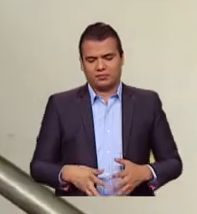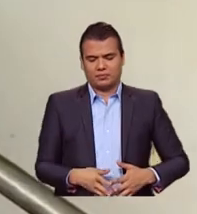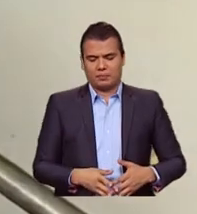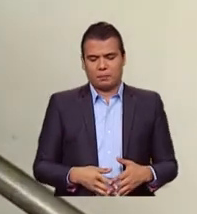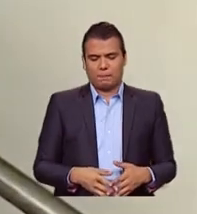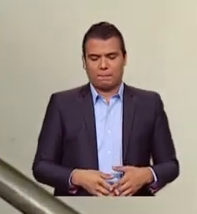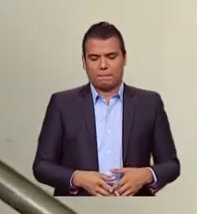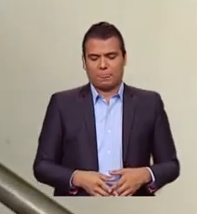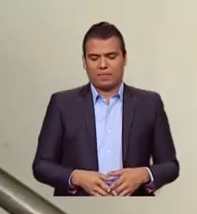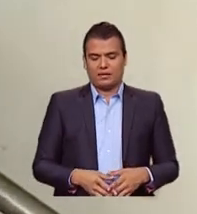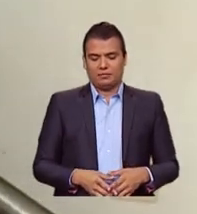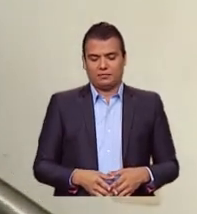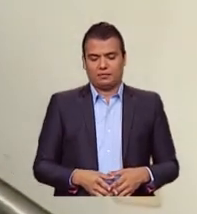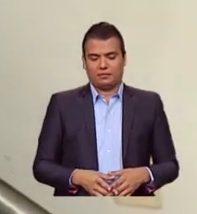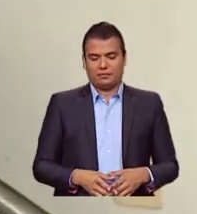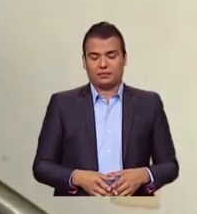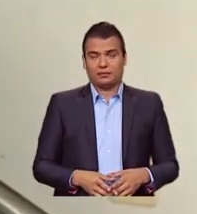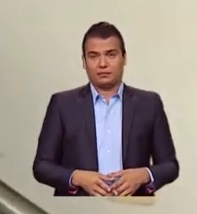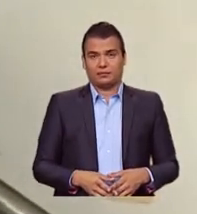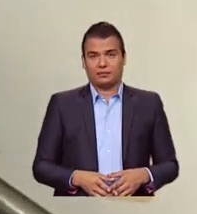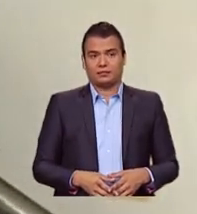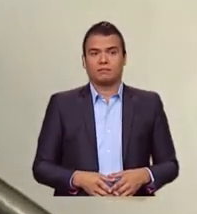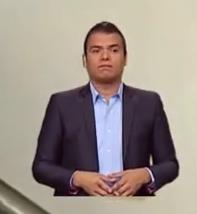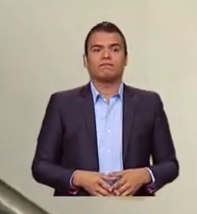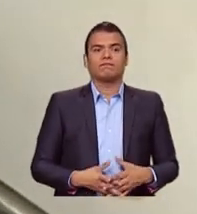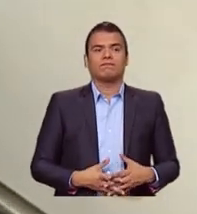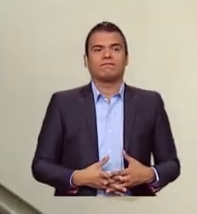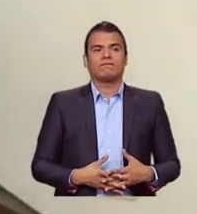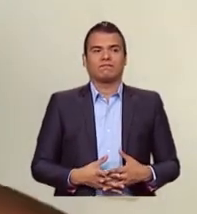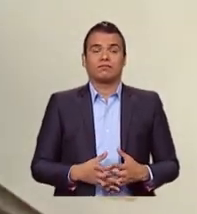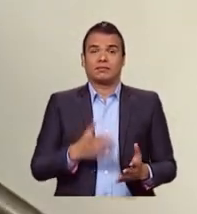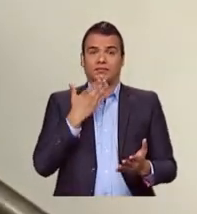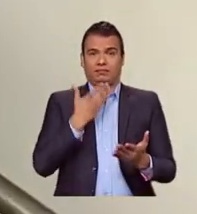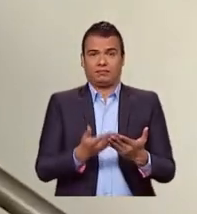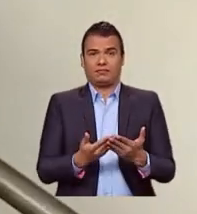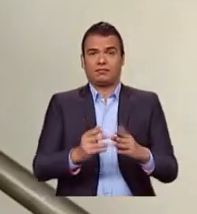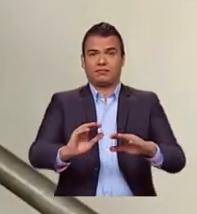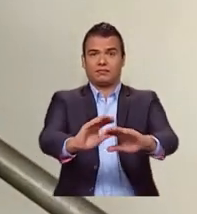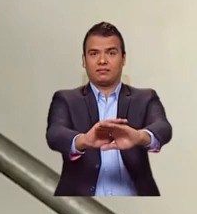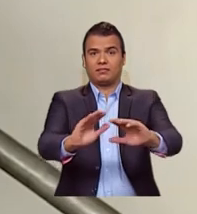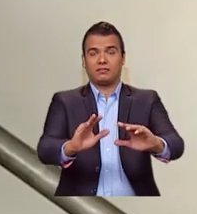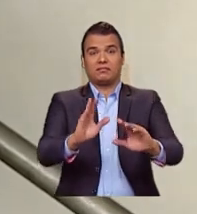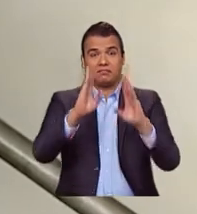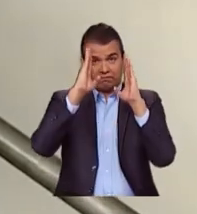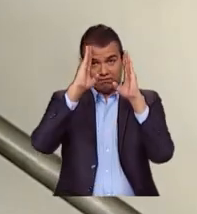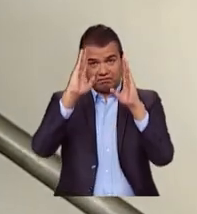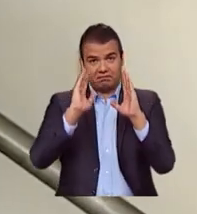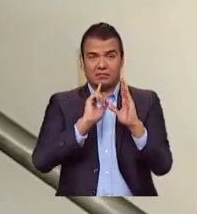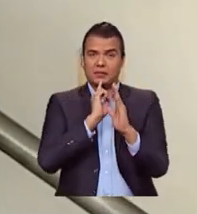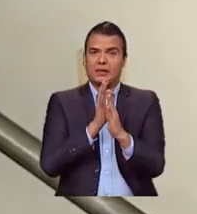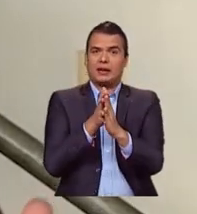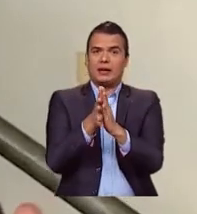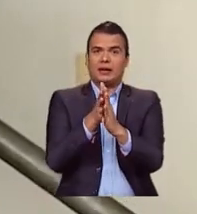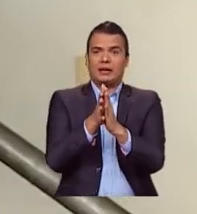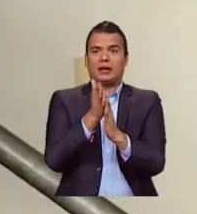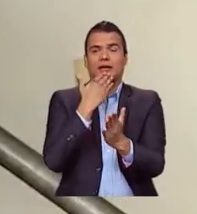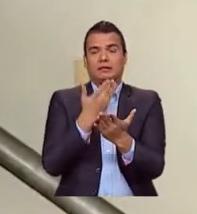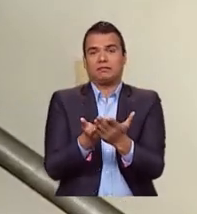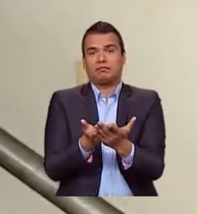Bueno, Jaime, muchas gracias por la invitación. Gracias porque Telepacífico me tiene en cuenta. La